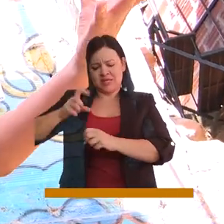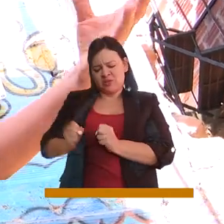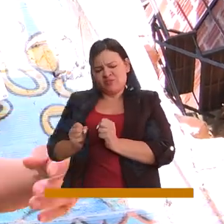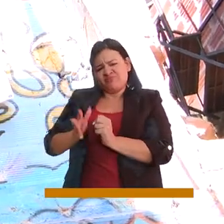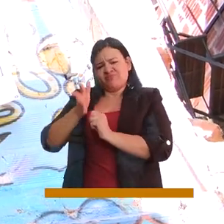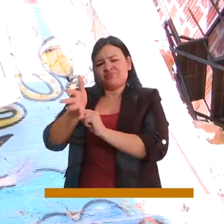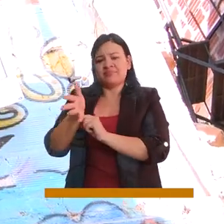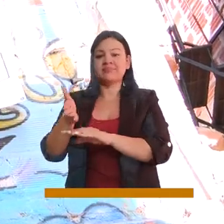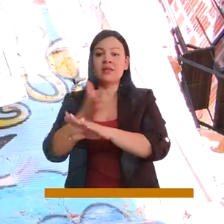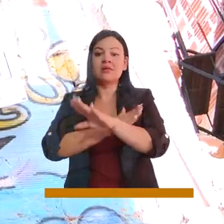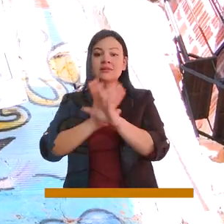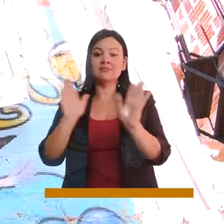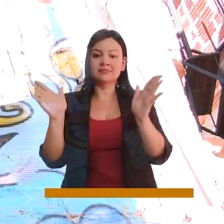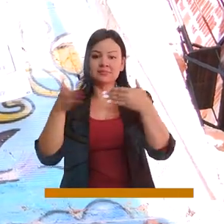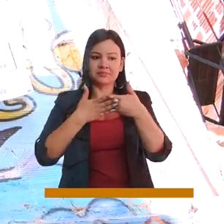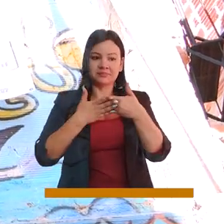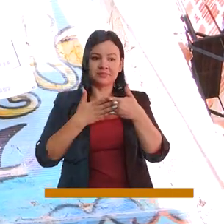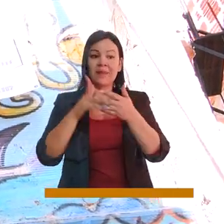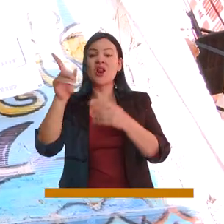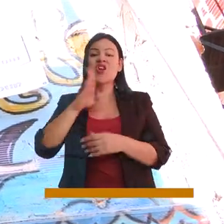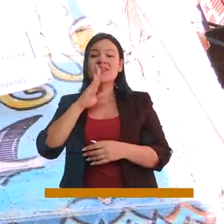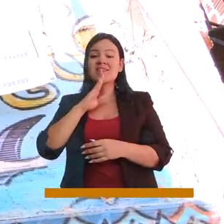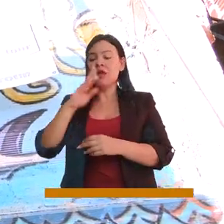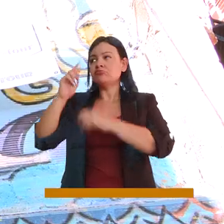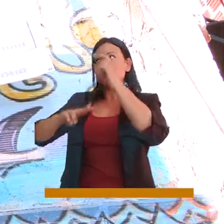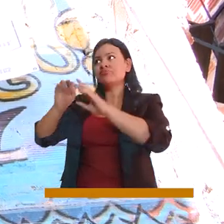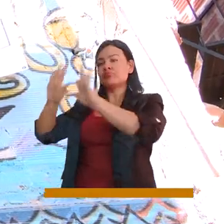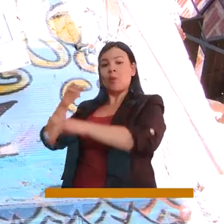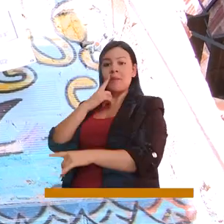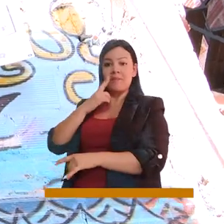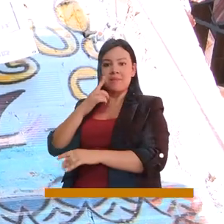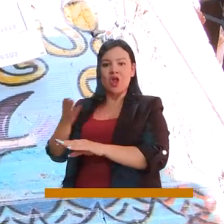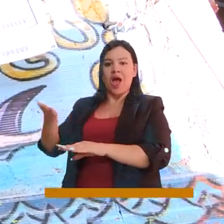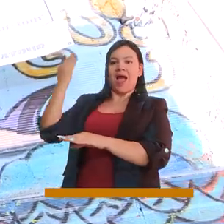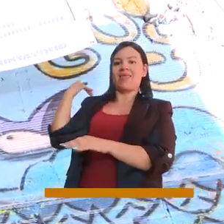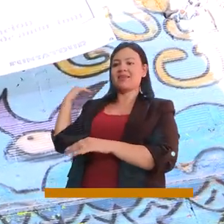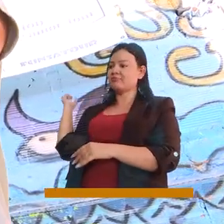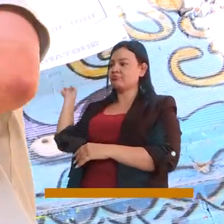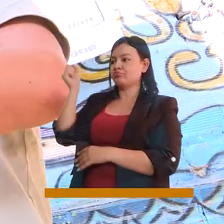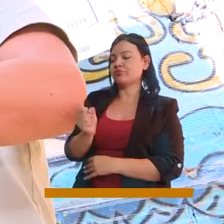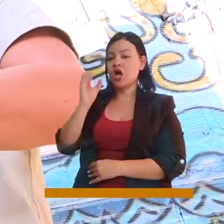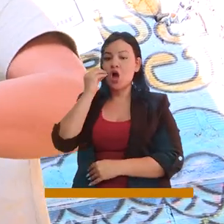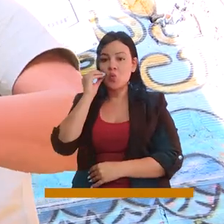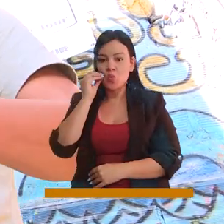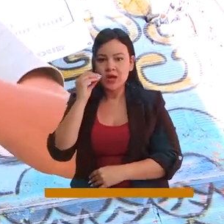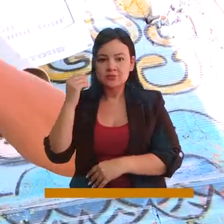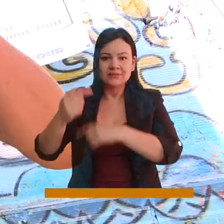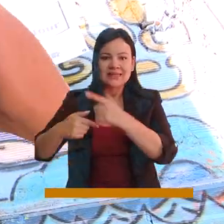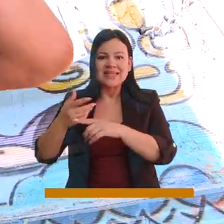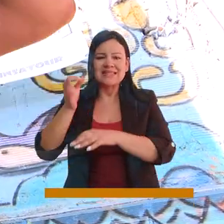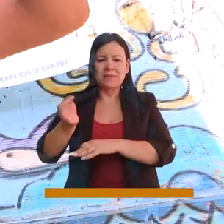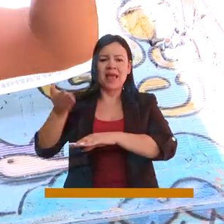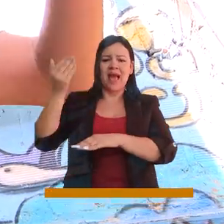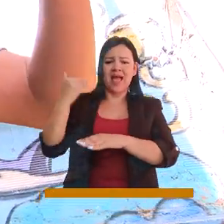expresar ante el encierro Pero antes de pintarlos sus padres los construyeron Pero antes de eso sus abuelos llegaron Pero antes de